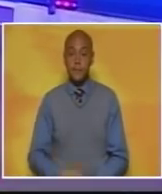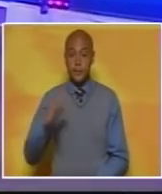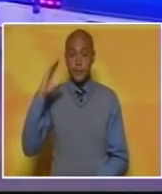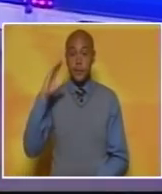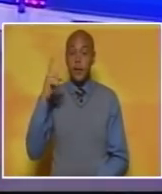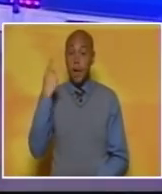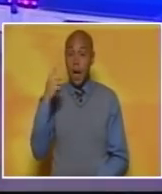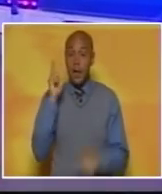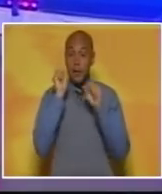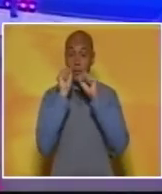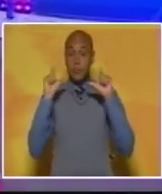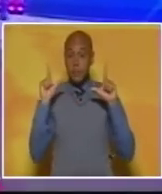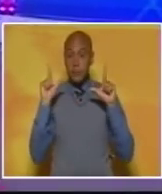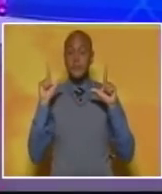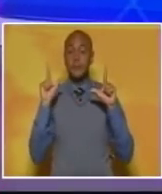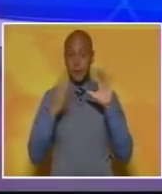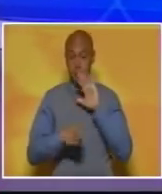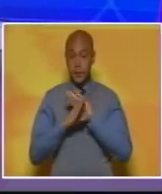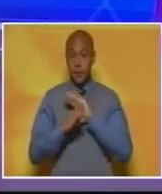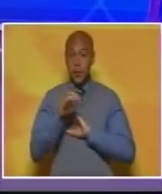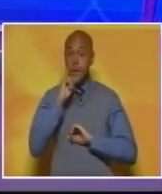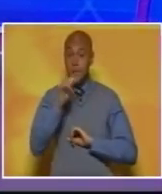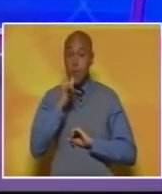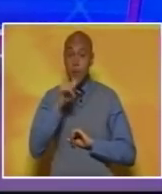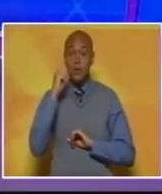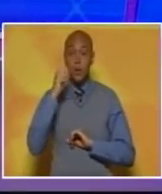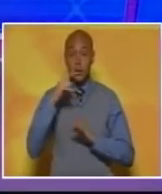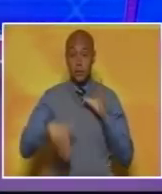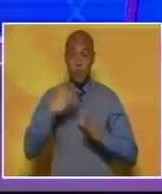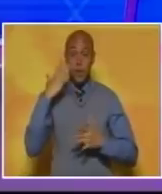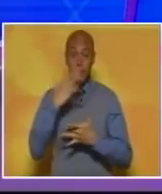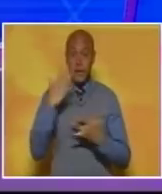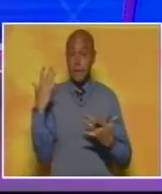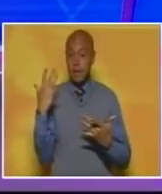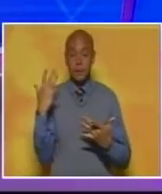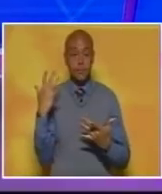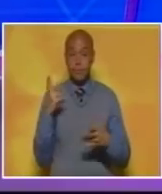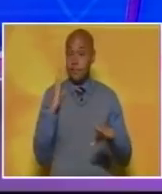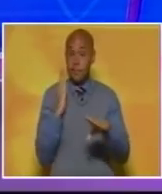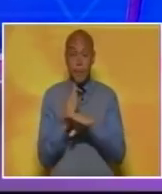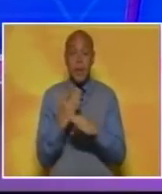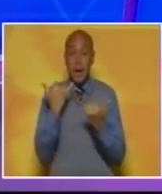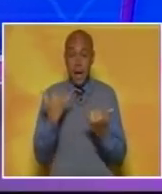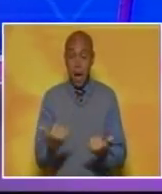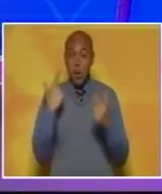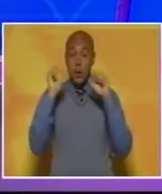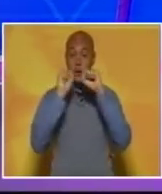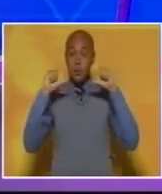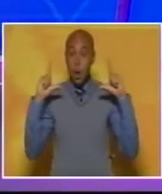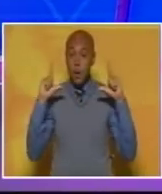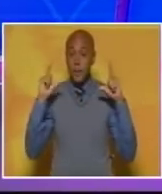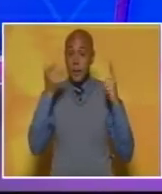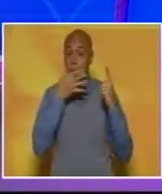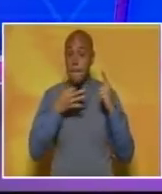La polémica real, seguimos con las noticias en el espectáculo y por supuesto esto no para. Ahora esta polémica trascendió y es que el príncipe Carlos